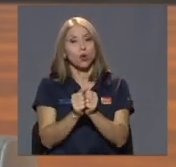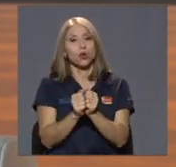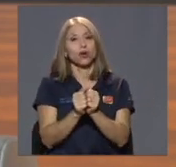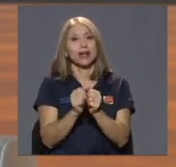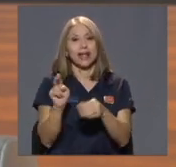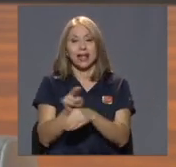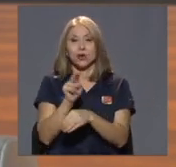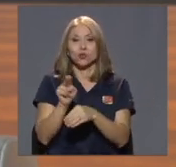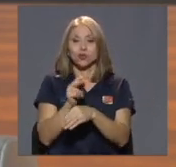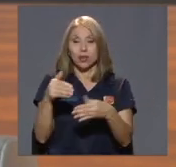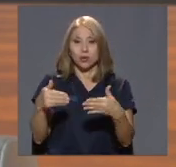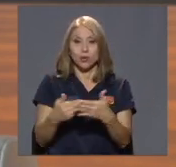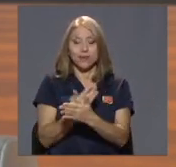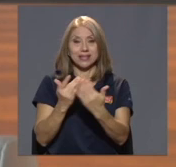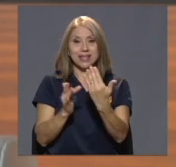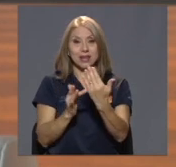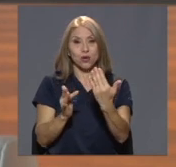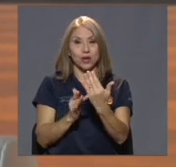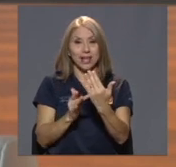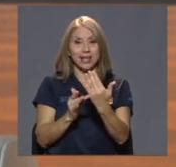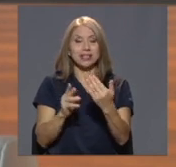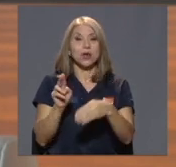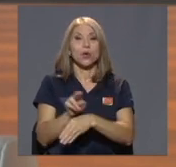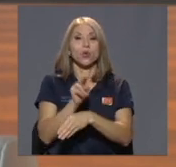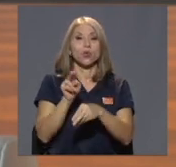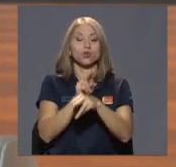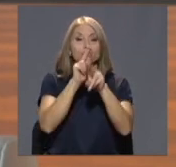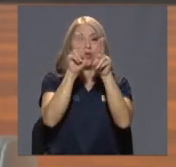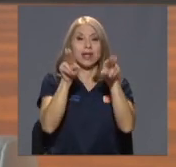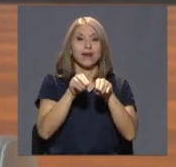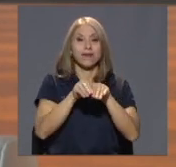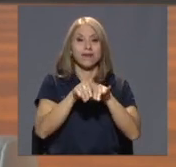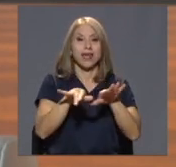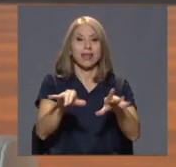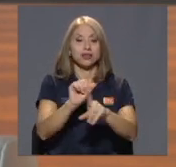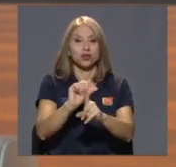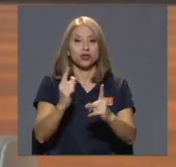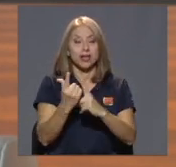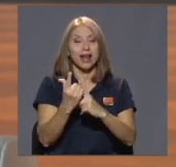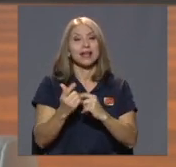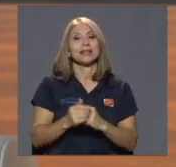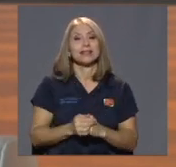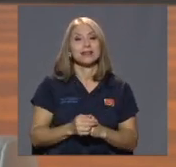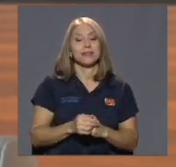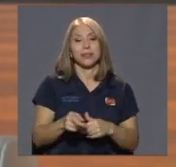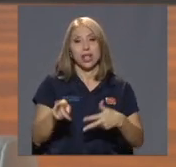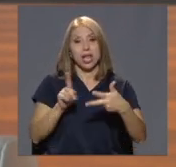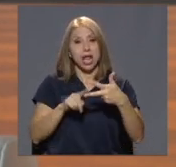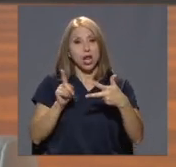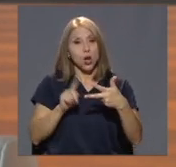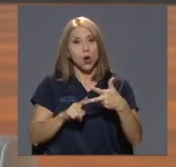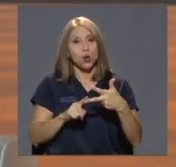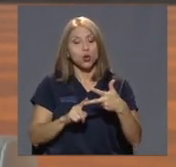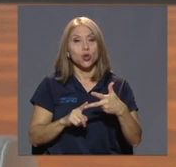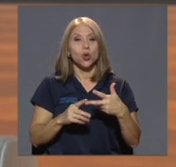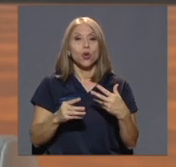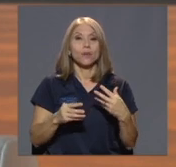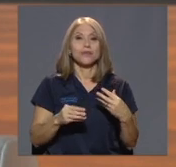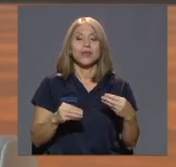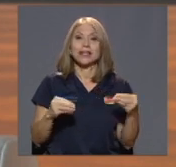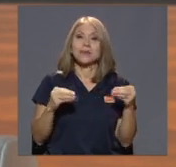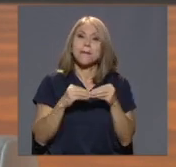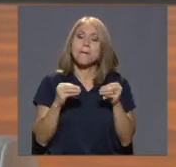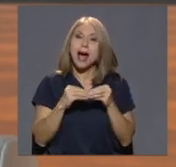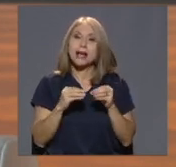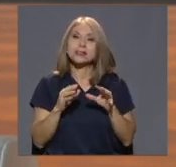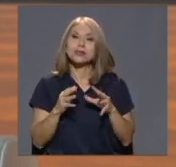justamente el uso de nuevas tecnologías y de redes sociales, y otro tiene que ver con más el hilo narrativo